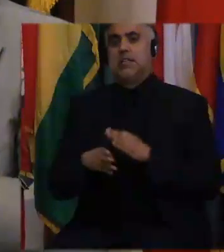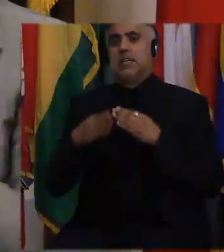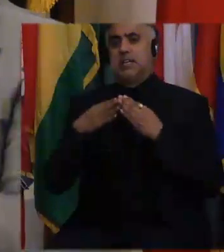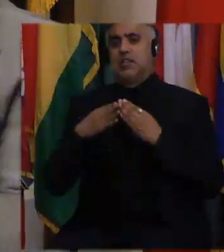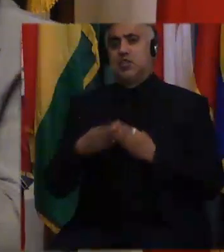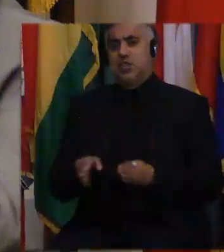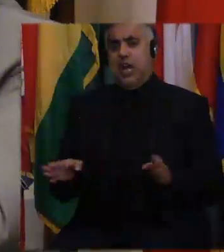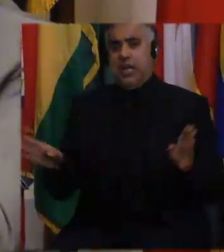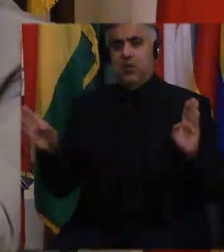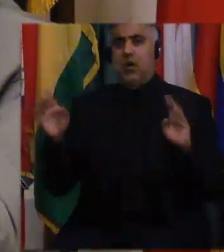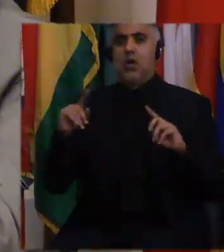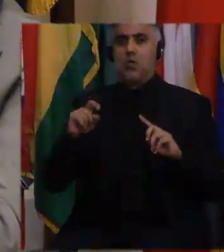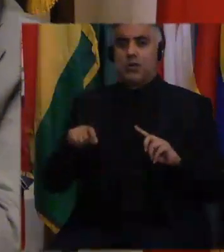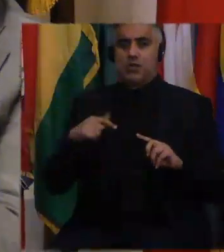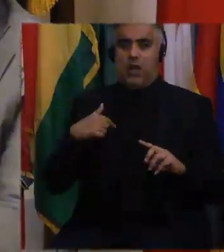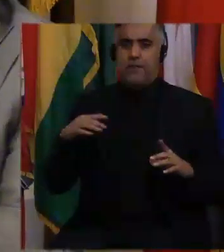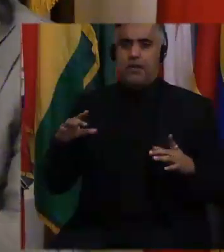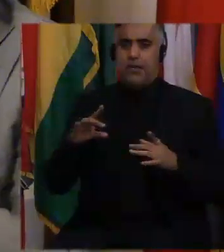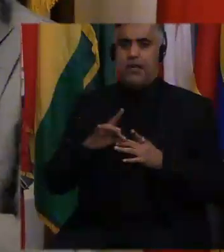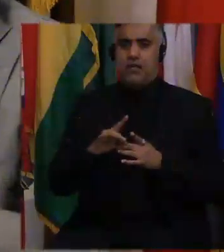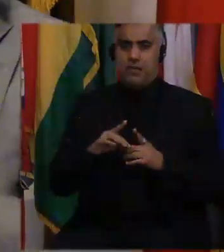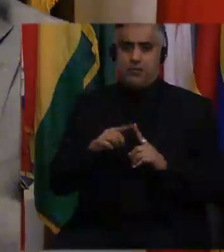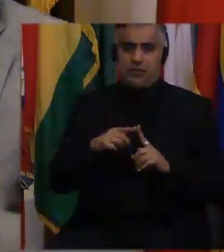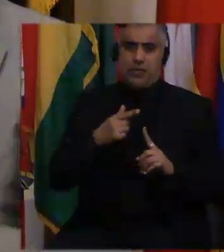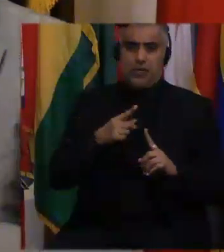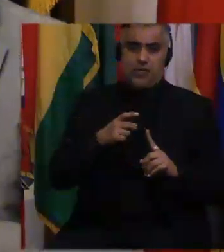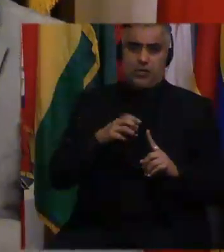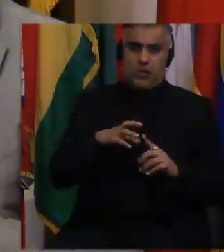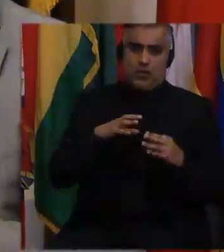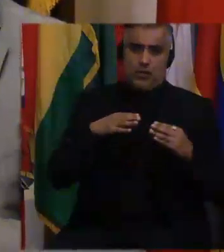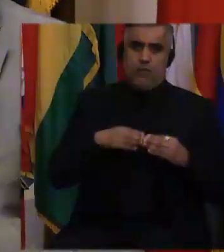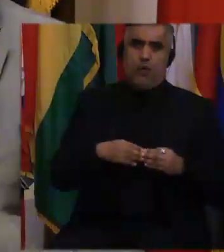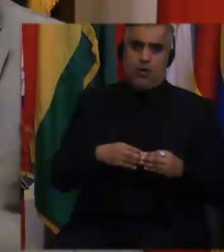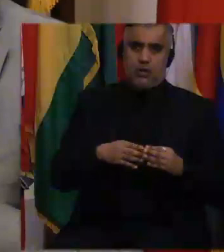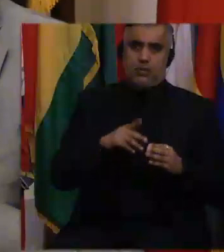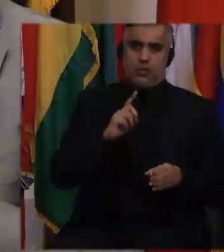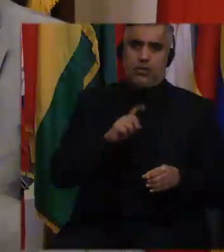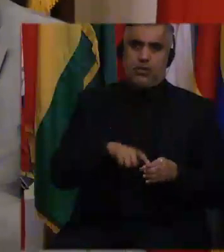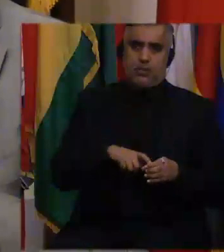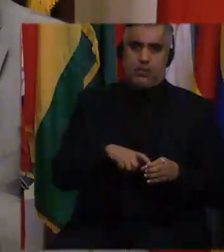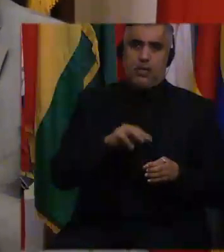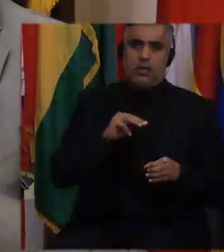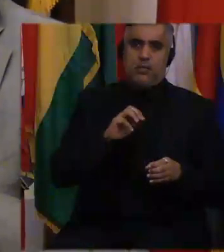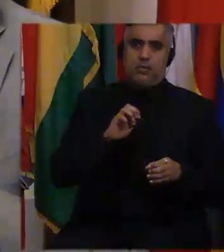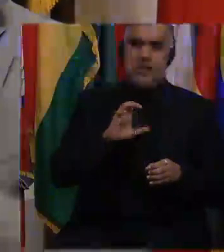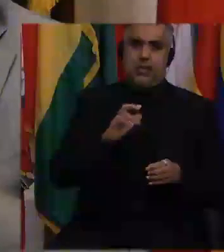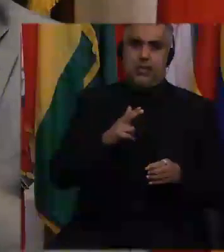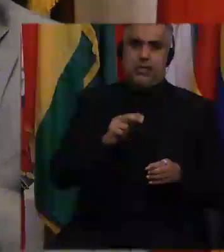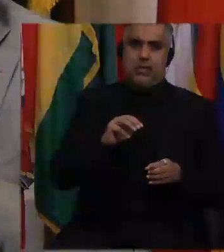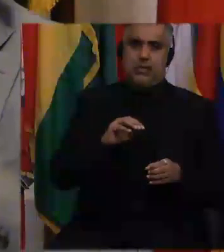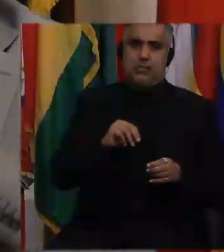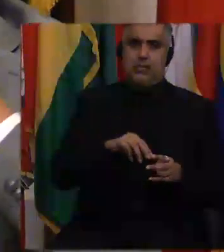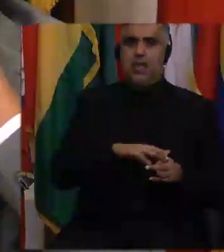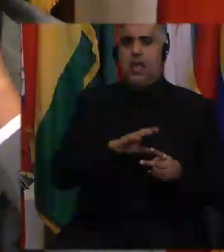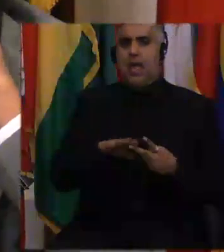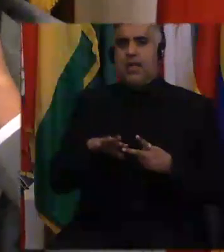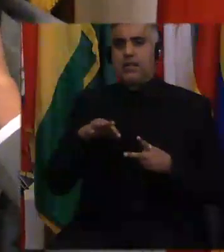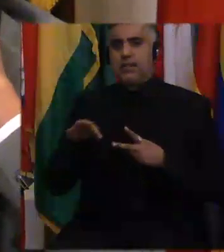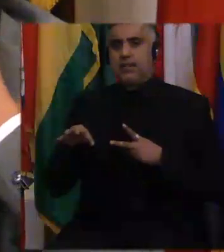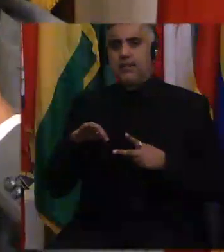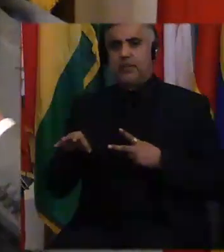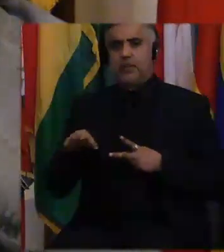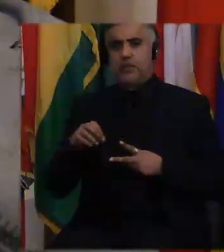de participación social con enfoque de género en el proceso mismo de la definición de las prioridades gubernamentales del